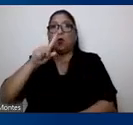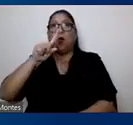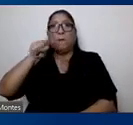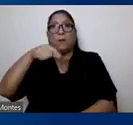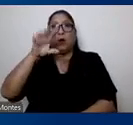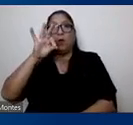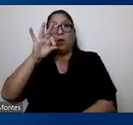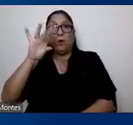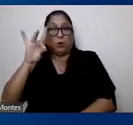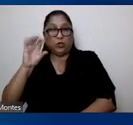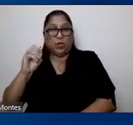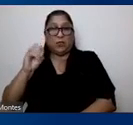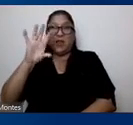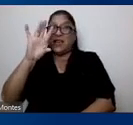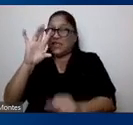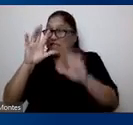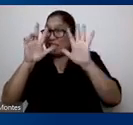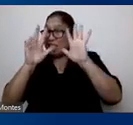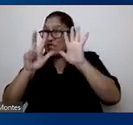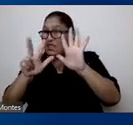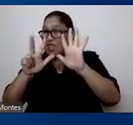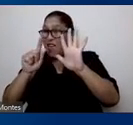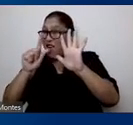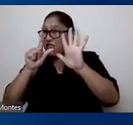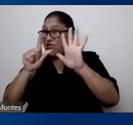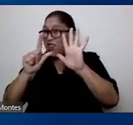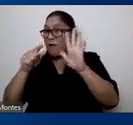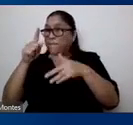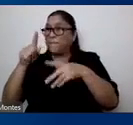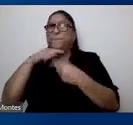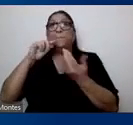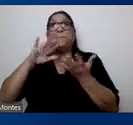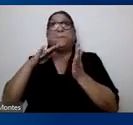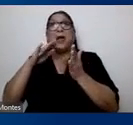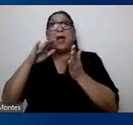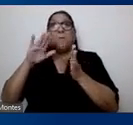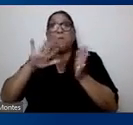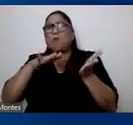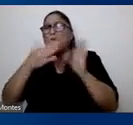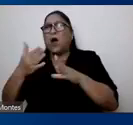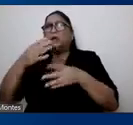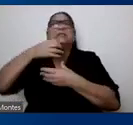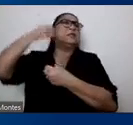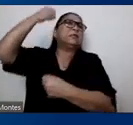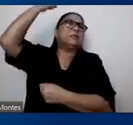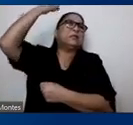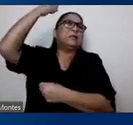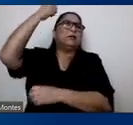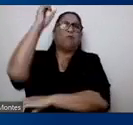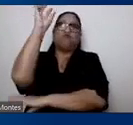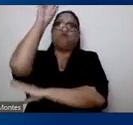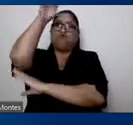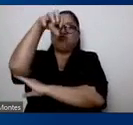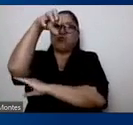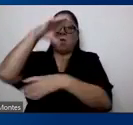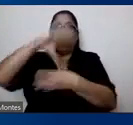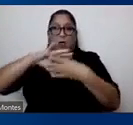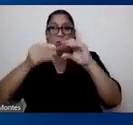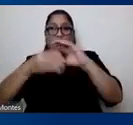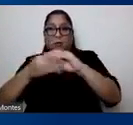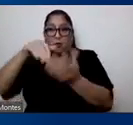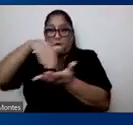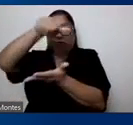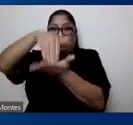7 perros fueron encontrados colgados, como podemos ver en la imagen, sobre postes en el centro histórico de Lima.